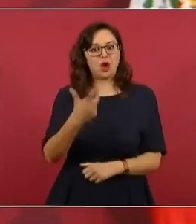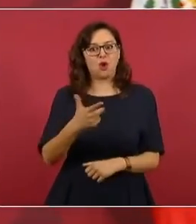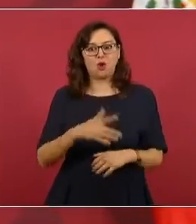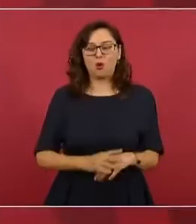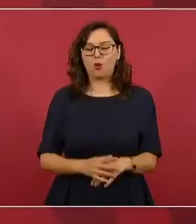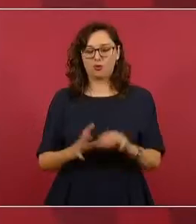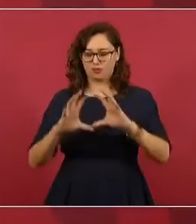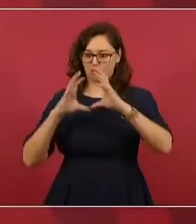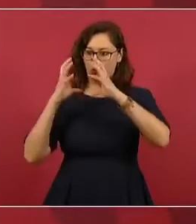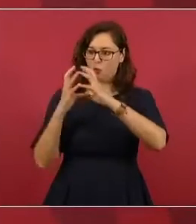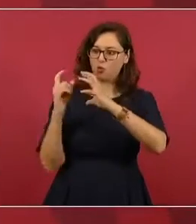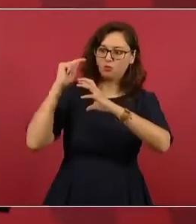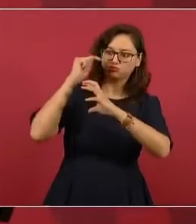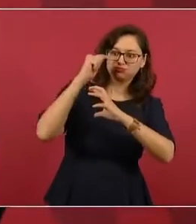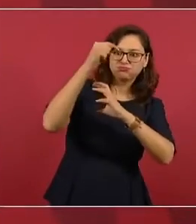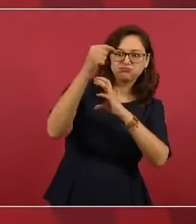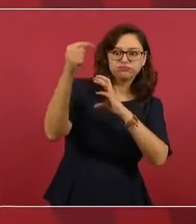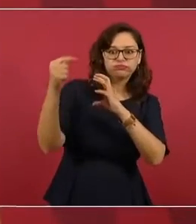se están integrando.